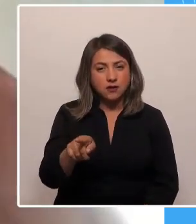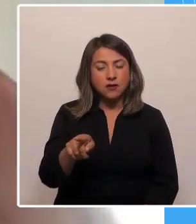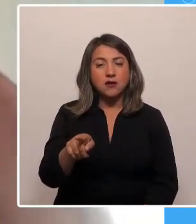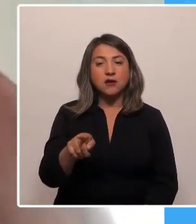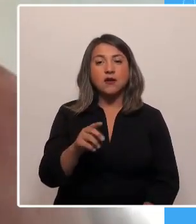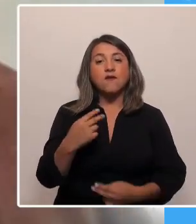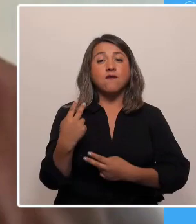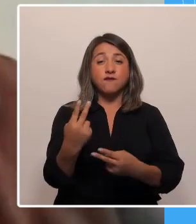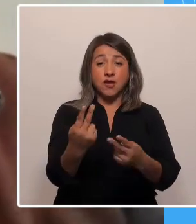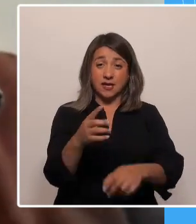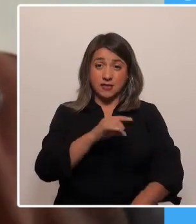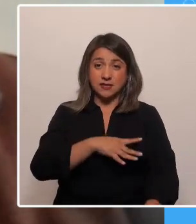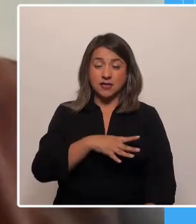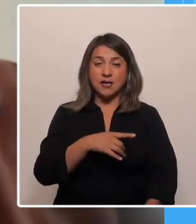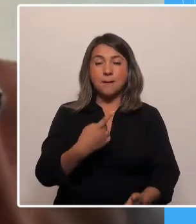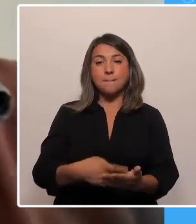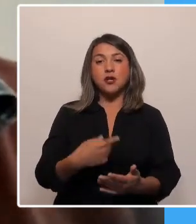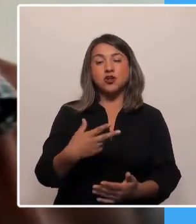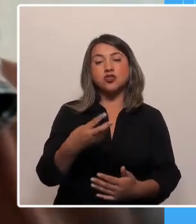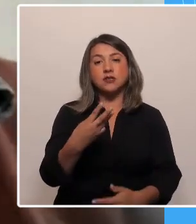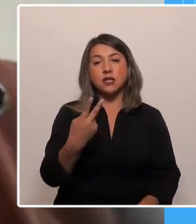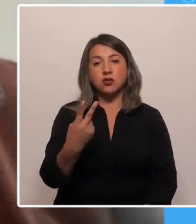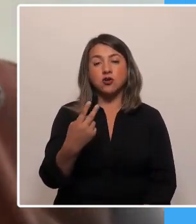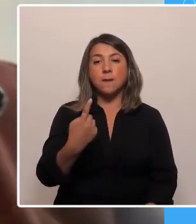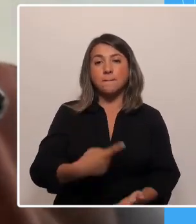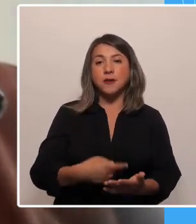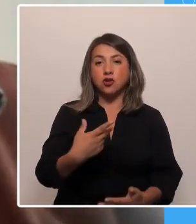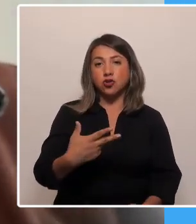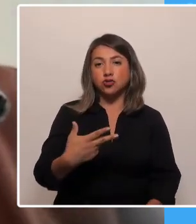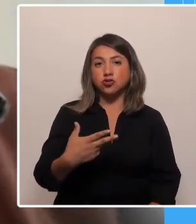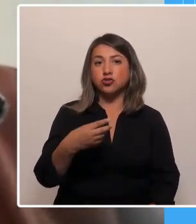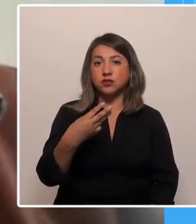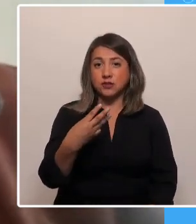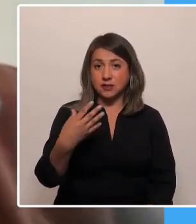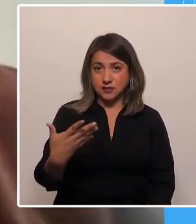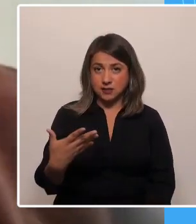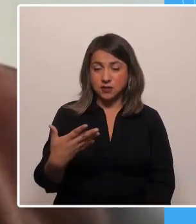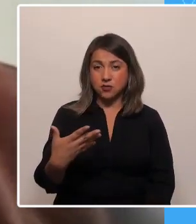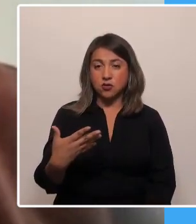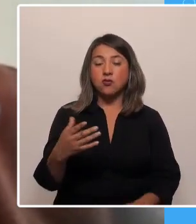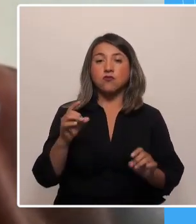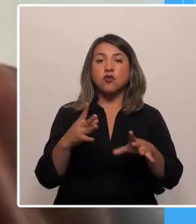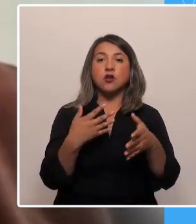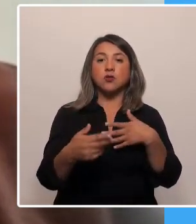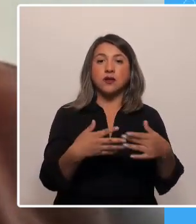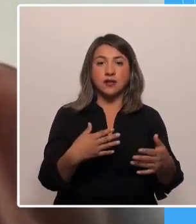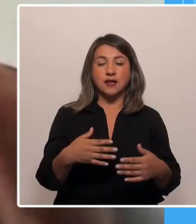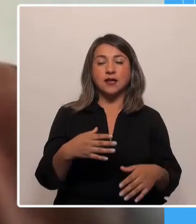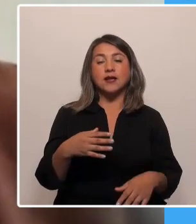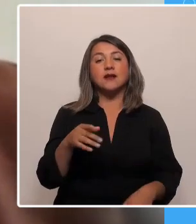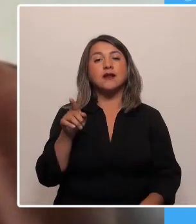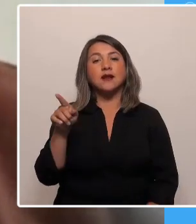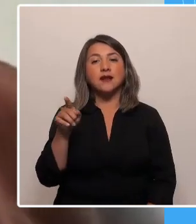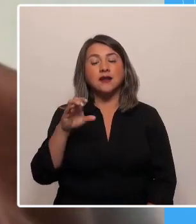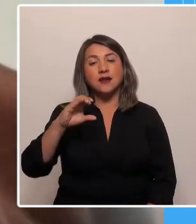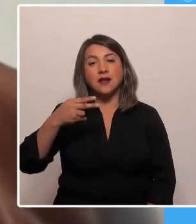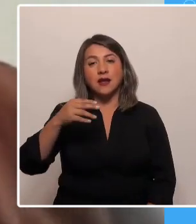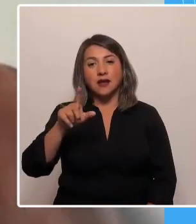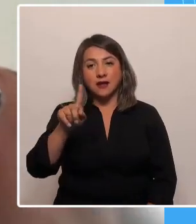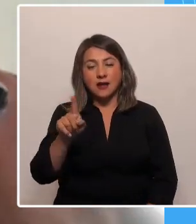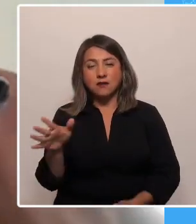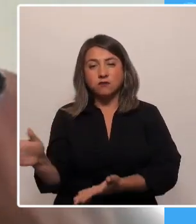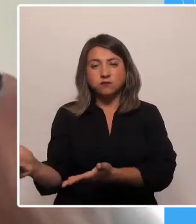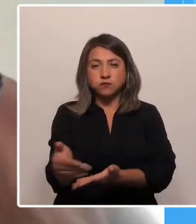viaje por Chile entre 1832 y 1835, el naturalista británico Charles Darwin no solo recopiló antecedentes